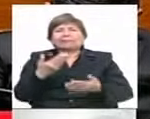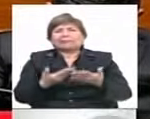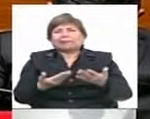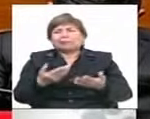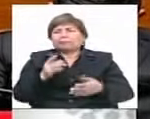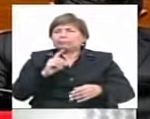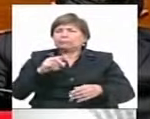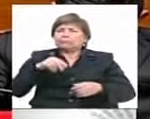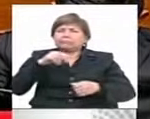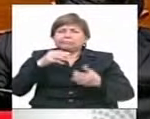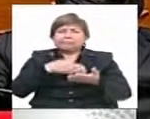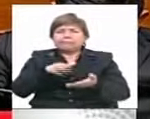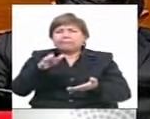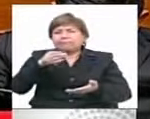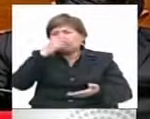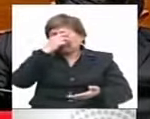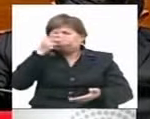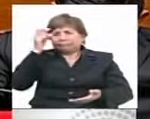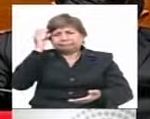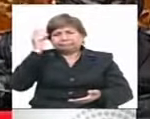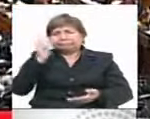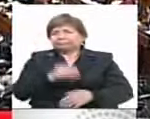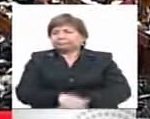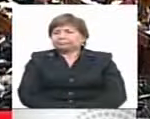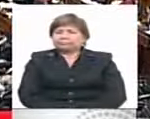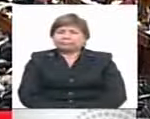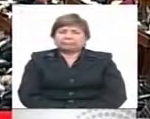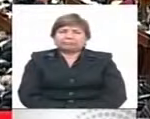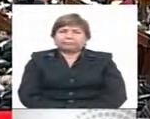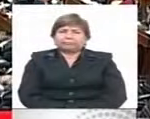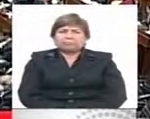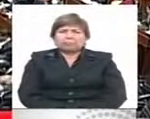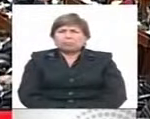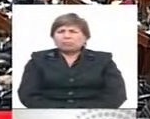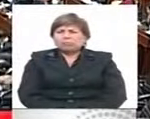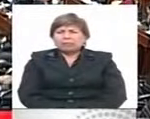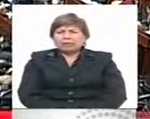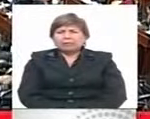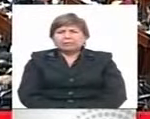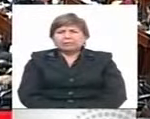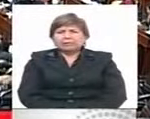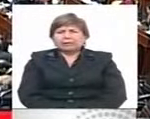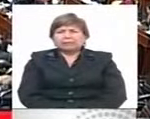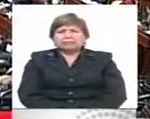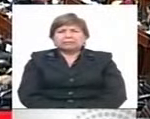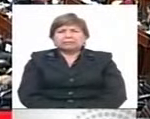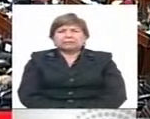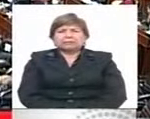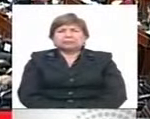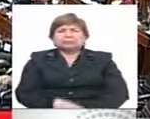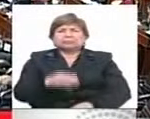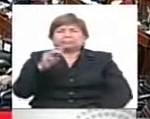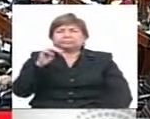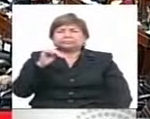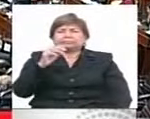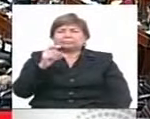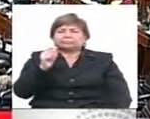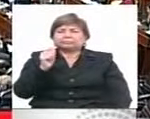y no en una vacancia del señor Pedro Castillo. Gracias. Tiene la palabra el congresista Jorge Marticorena